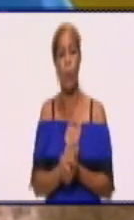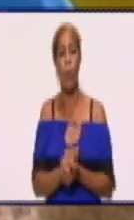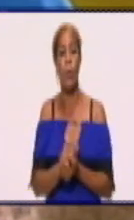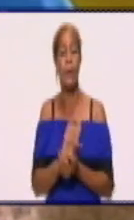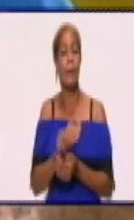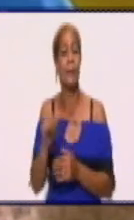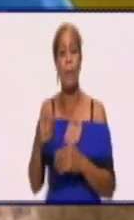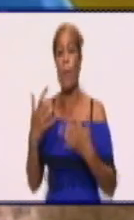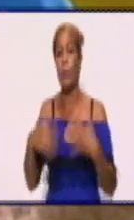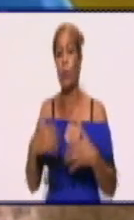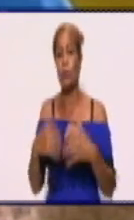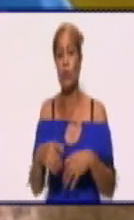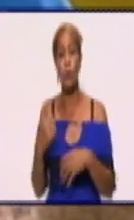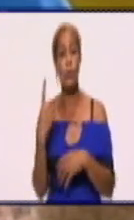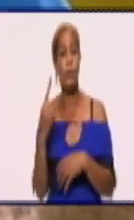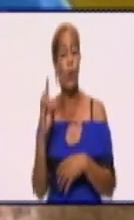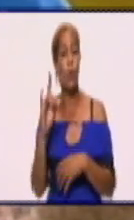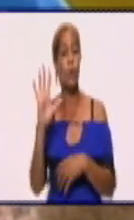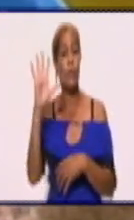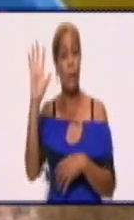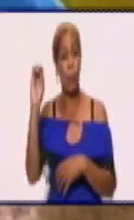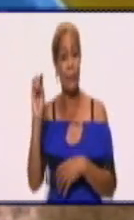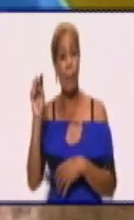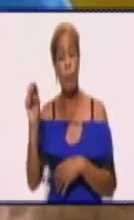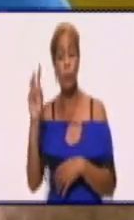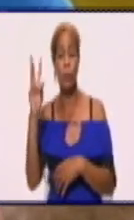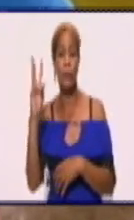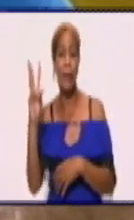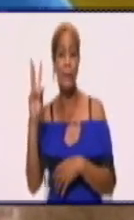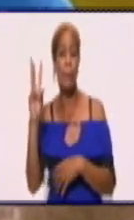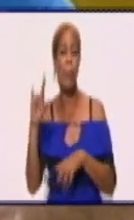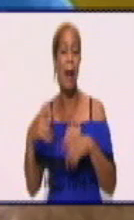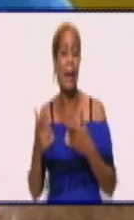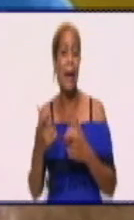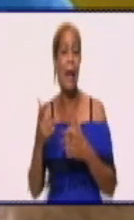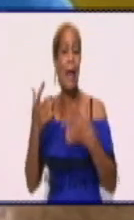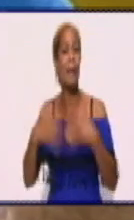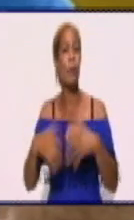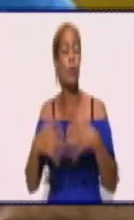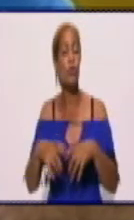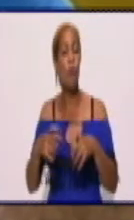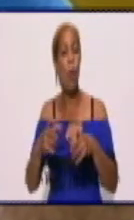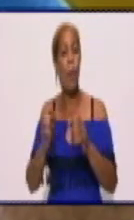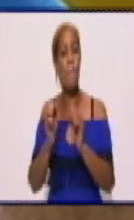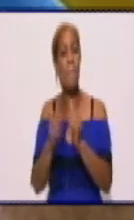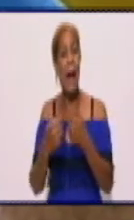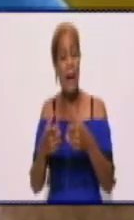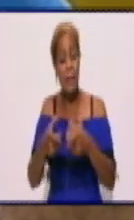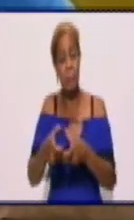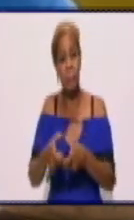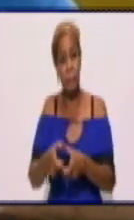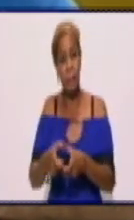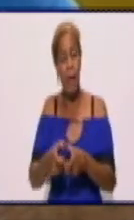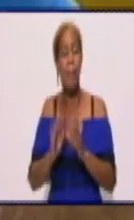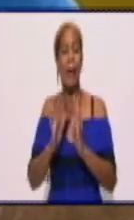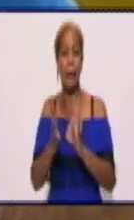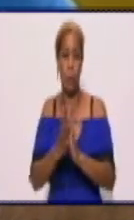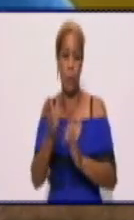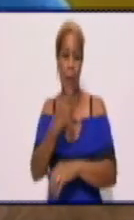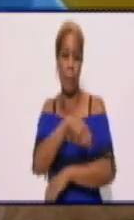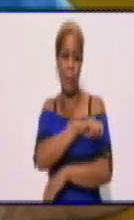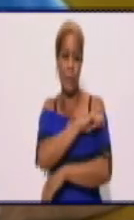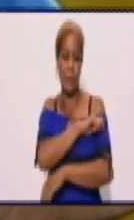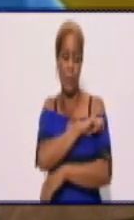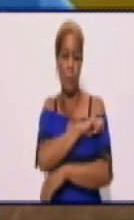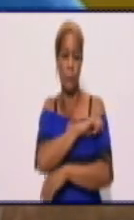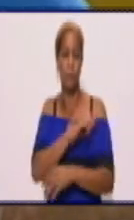al principio, solamente 50.3 toneladas de harina. Y estas producciones van destinadas principalmente, como te dije en un primer momento,